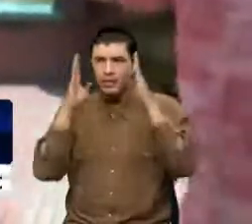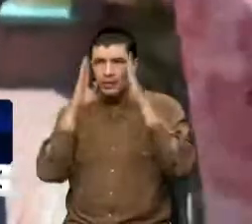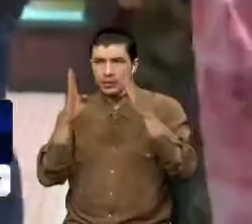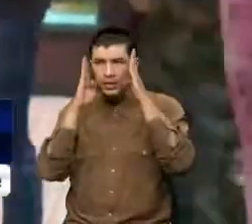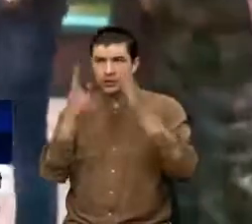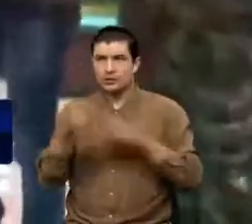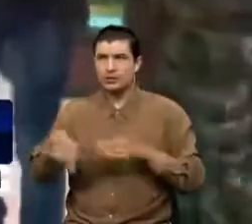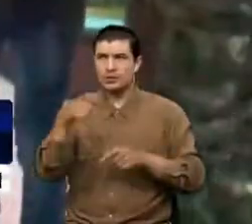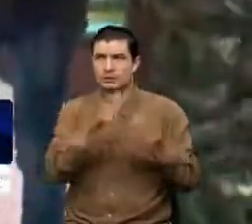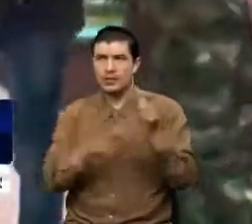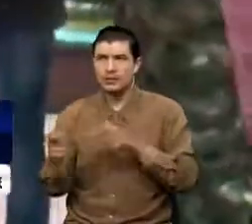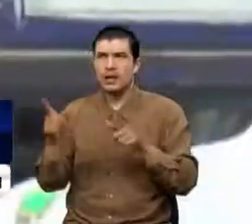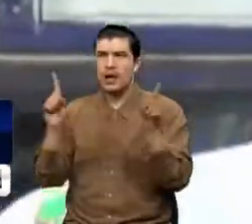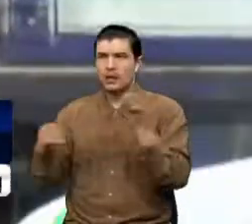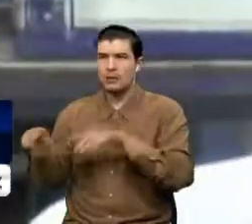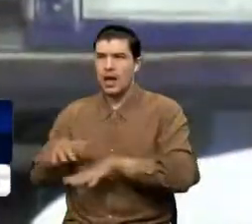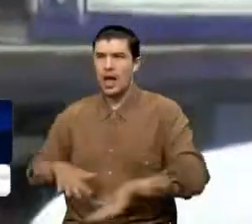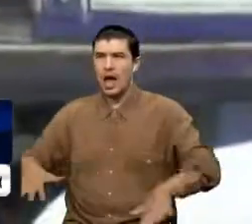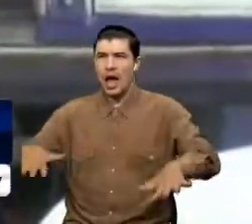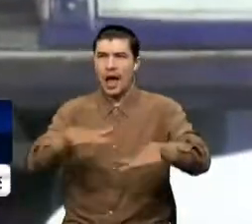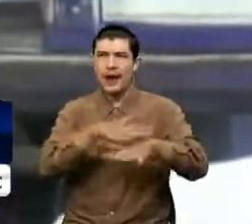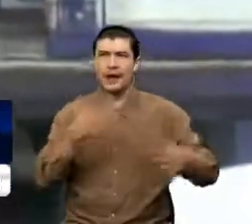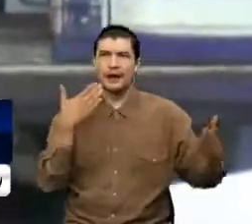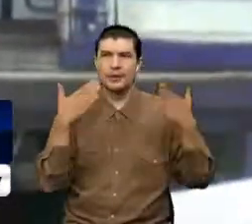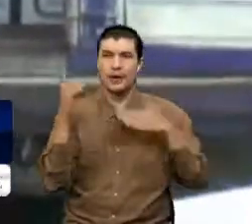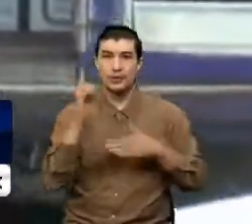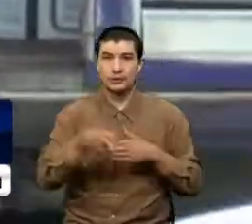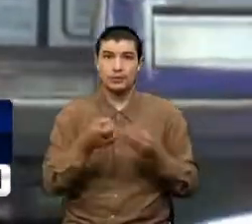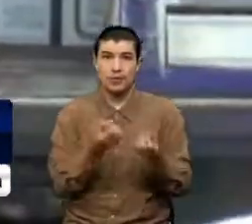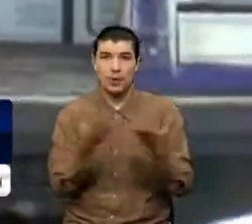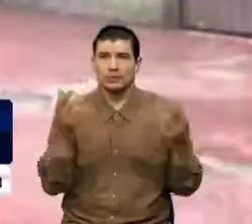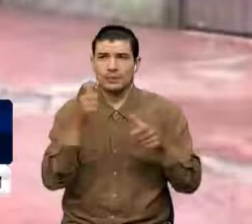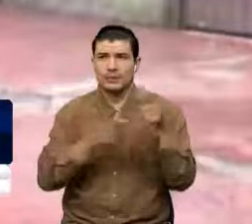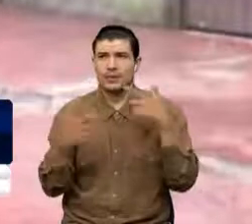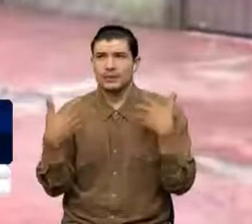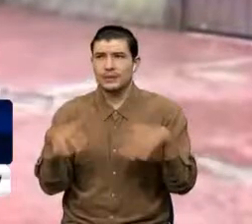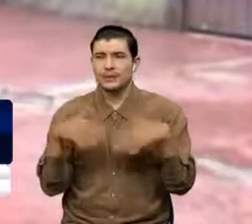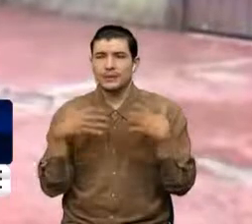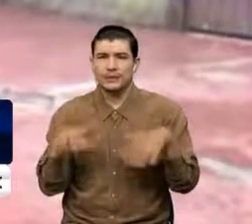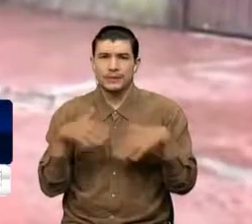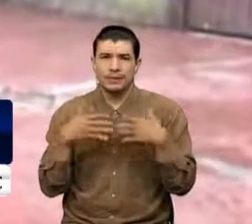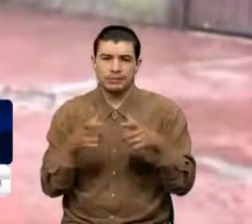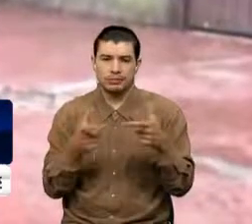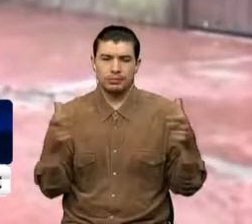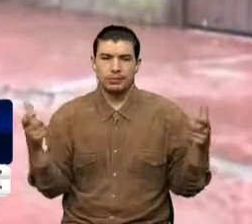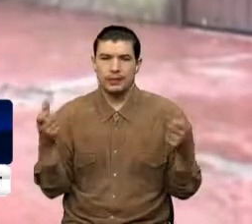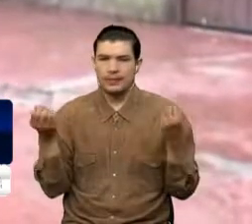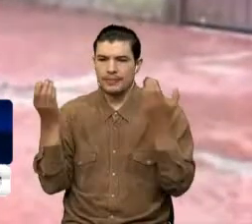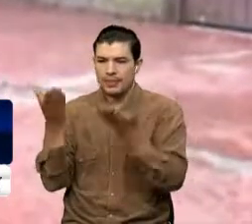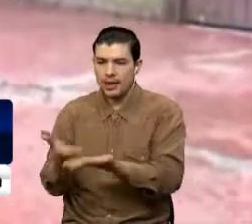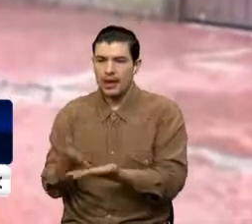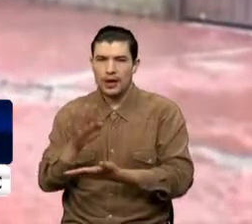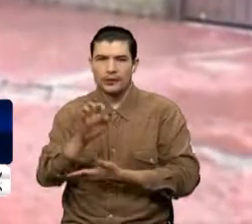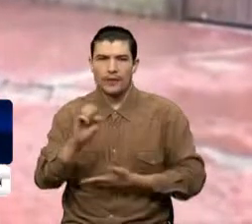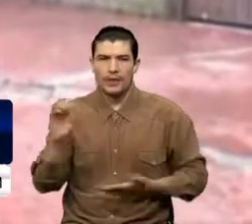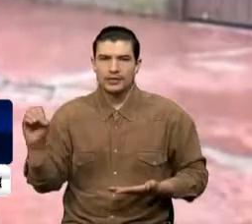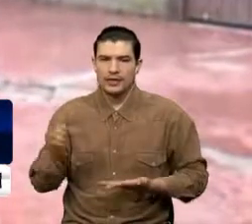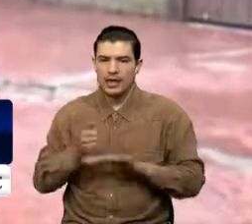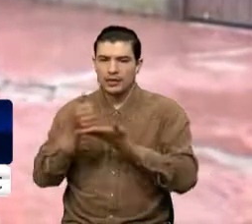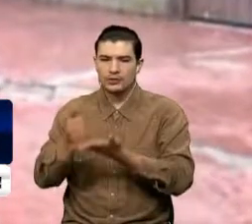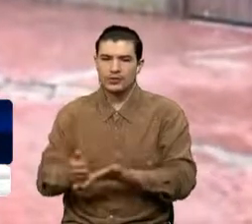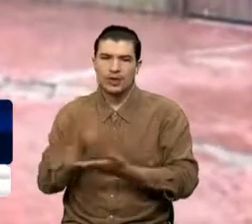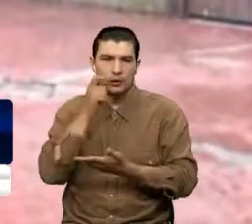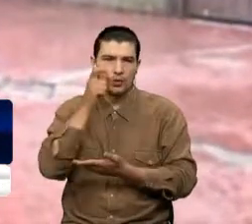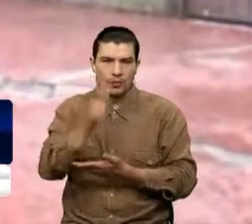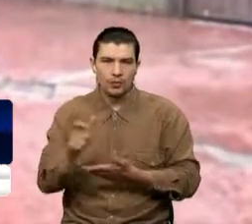en especial en algunas zonas rurales donde el número sigue creciendo. Se han entregado alrededor de 900 ayudas humanitarias